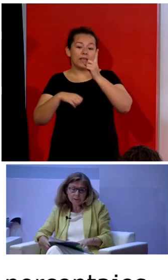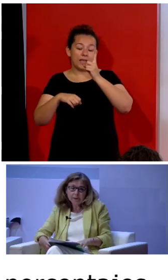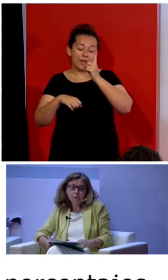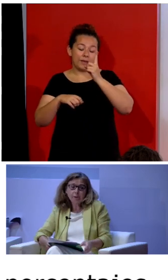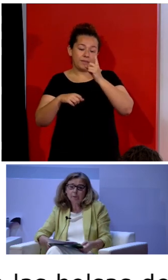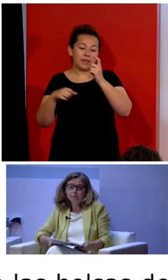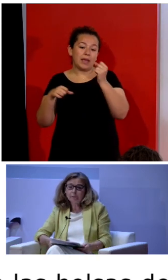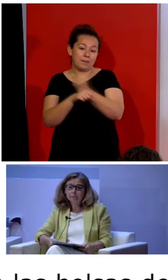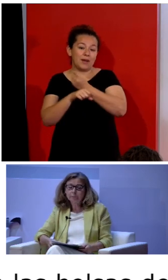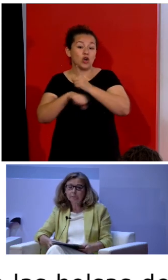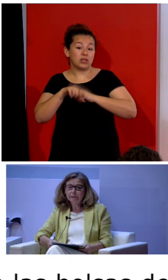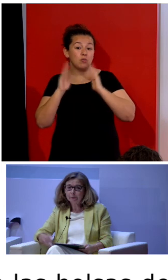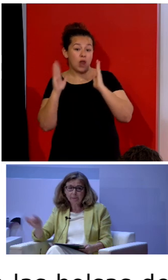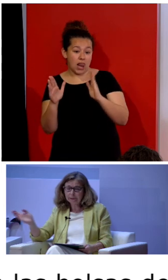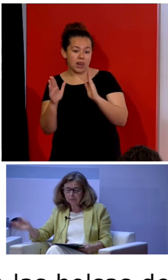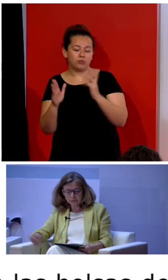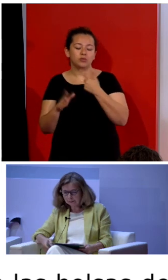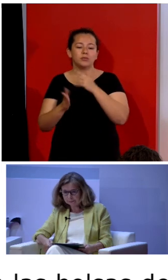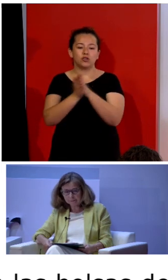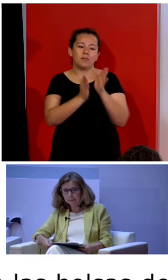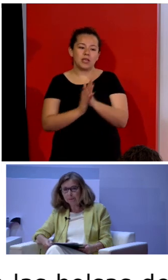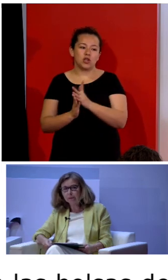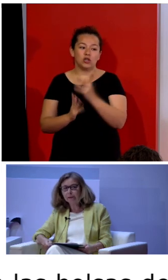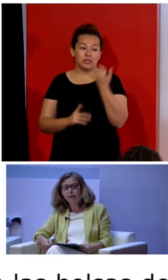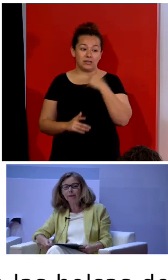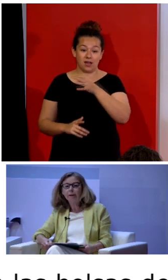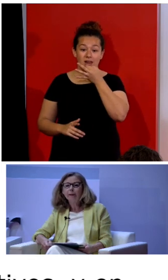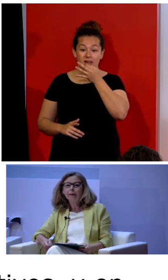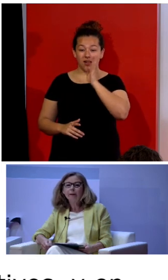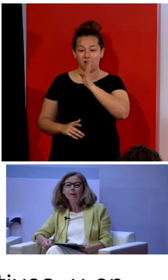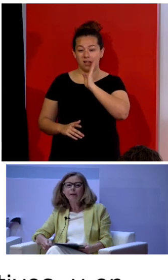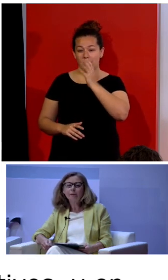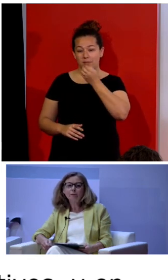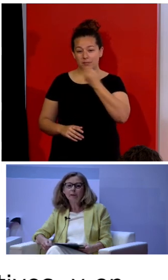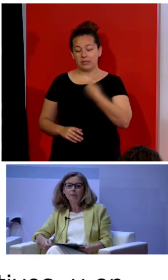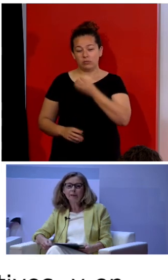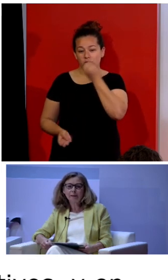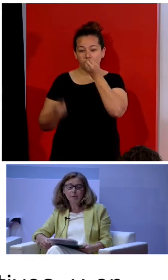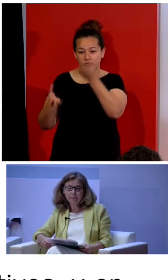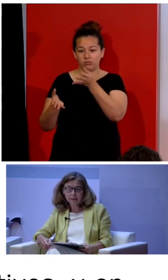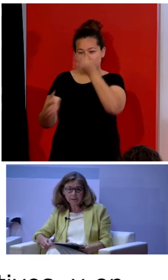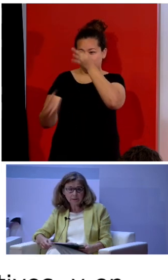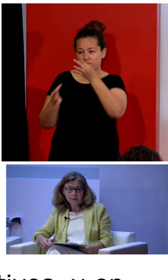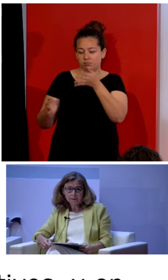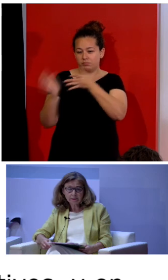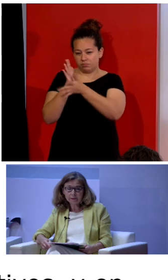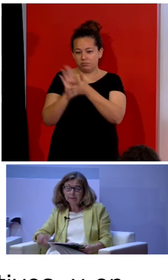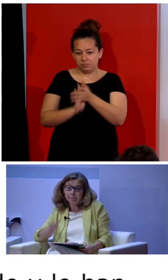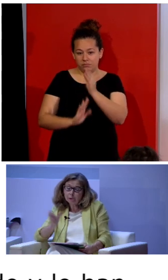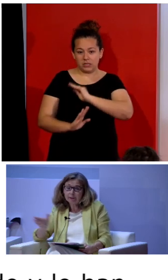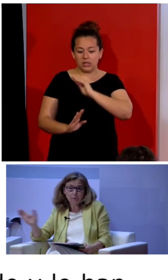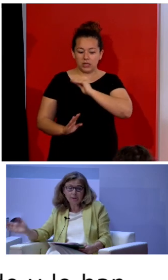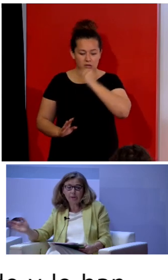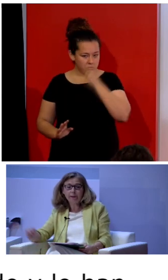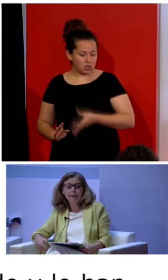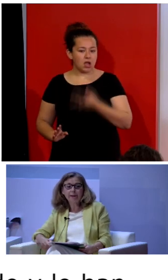selectivos, y en esto mis compañeros han intervenido y lo han contado con una exhaustividad y de